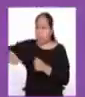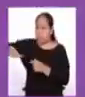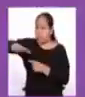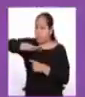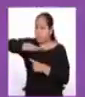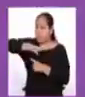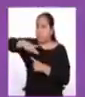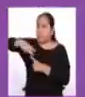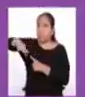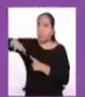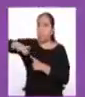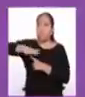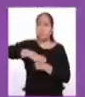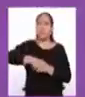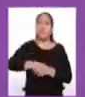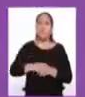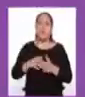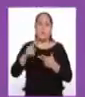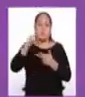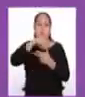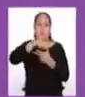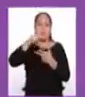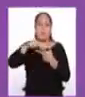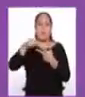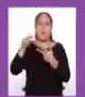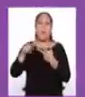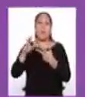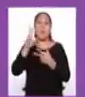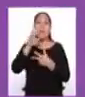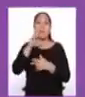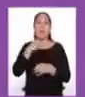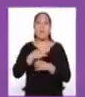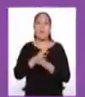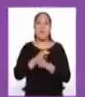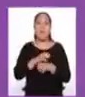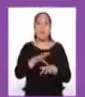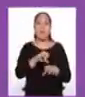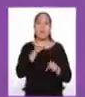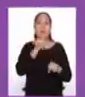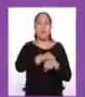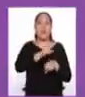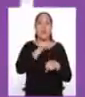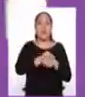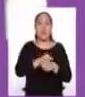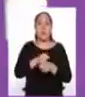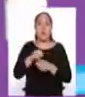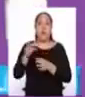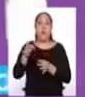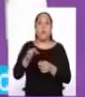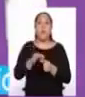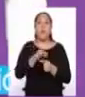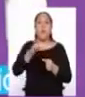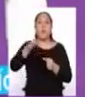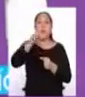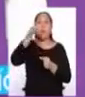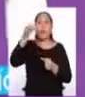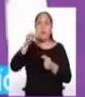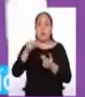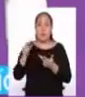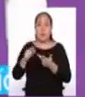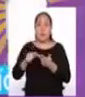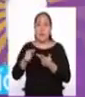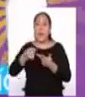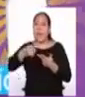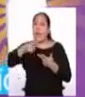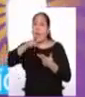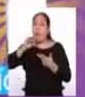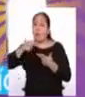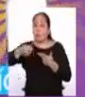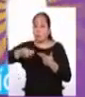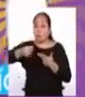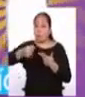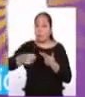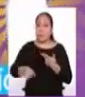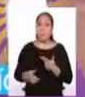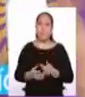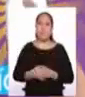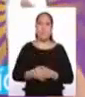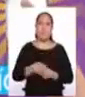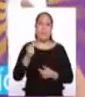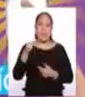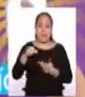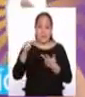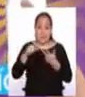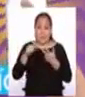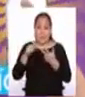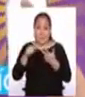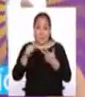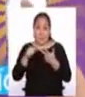en cualquiera de los tres estados de la materia: sólido, gaseoso y líquido, siendo esta última la